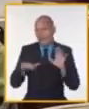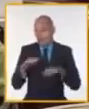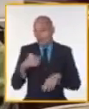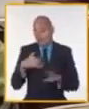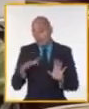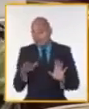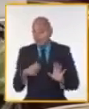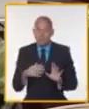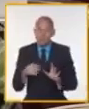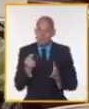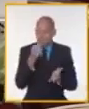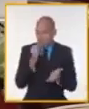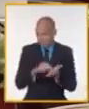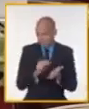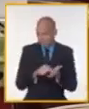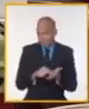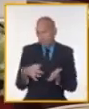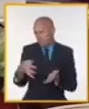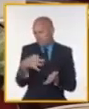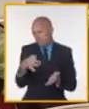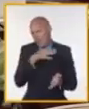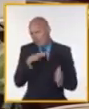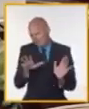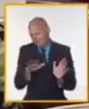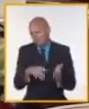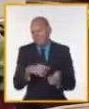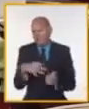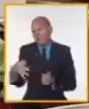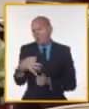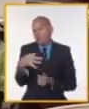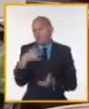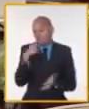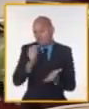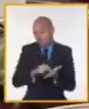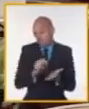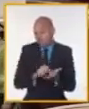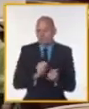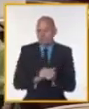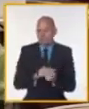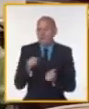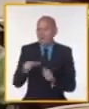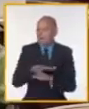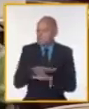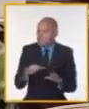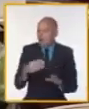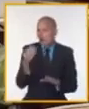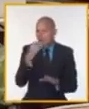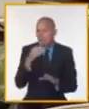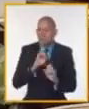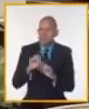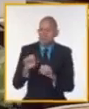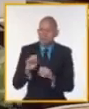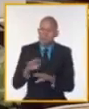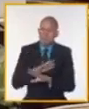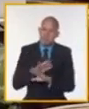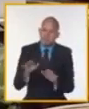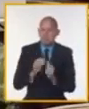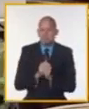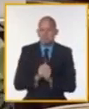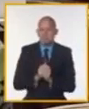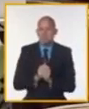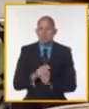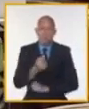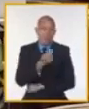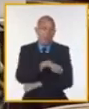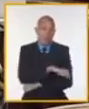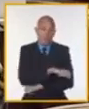la bodega hoy en un municipio y usted sabe que la población concurre a la bodega porque estaba esperando un producto por las